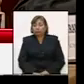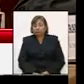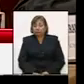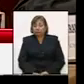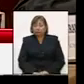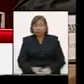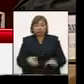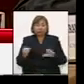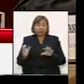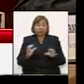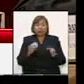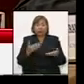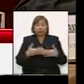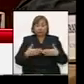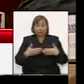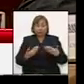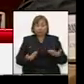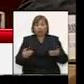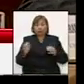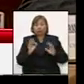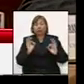podrían reaccionar violentamente para